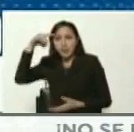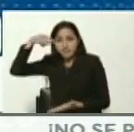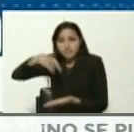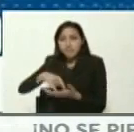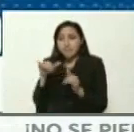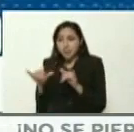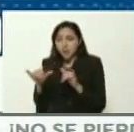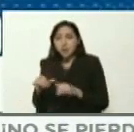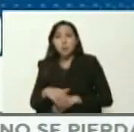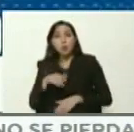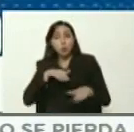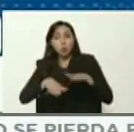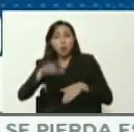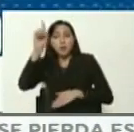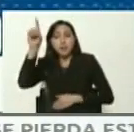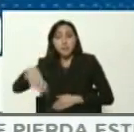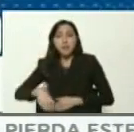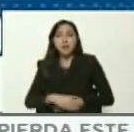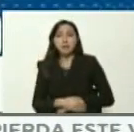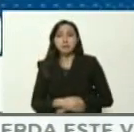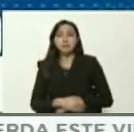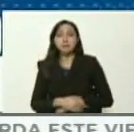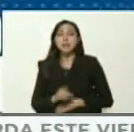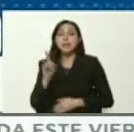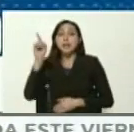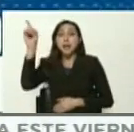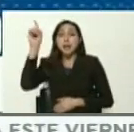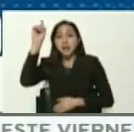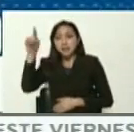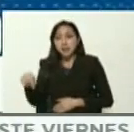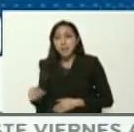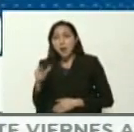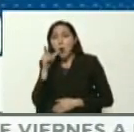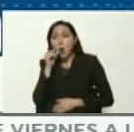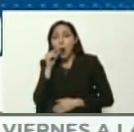en el estado Cojedes. Y allá estuvo Alfred Nazaret